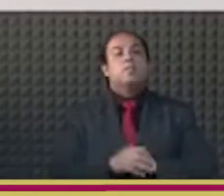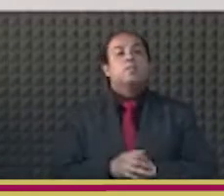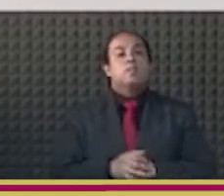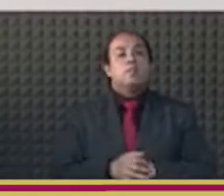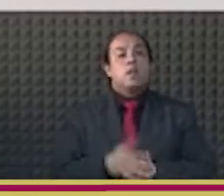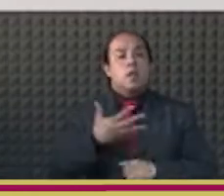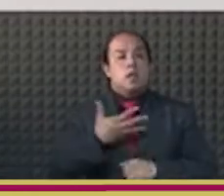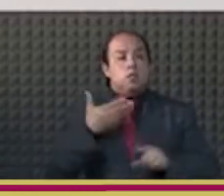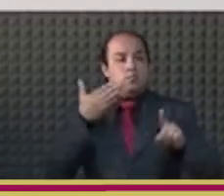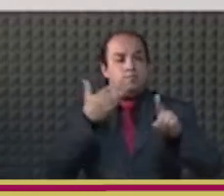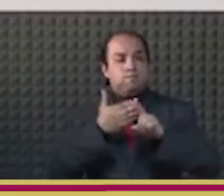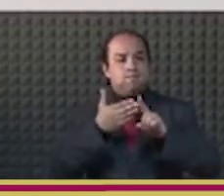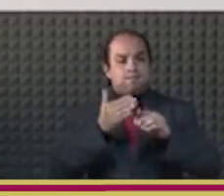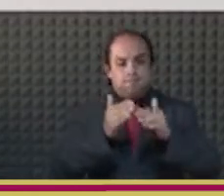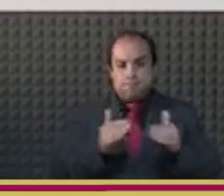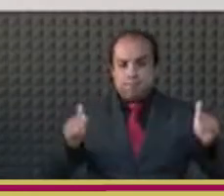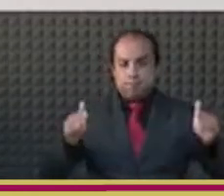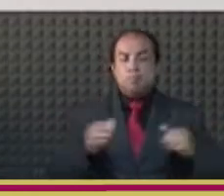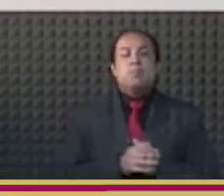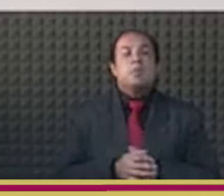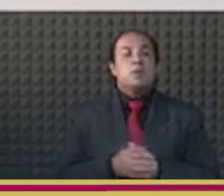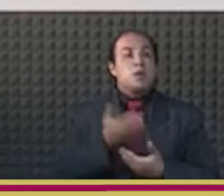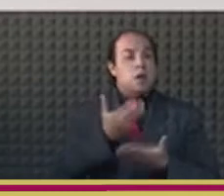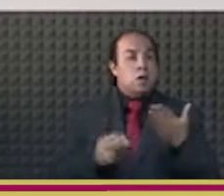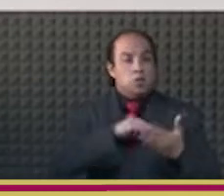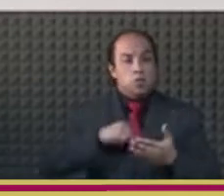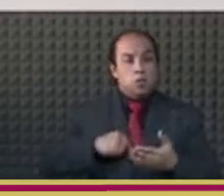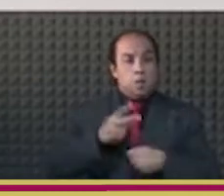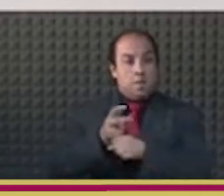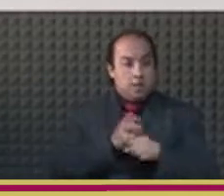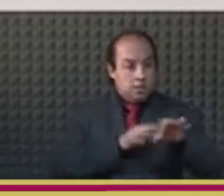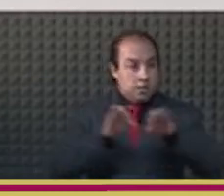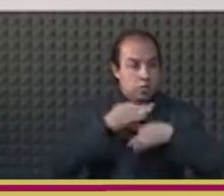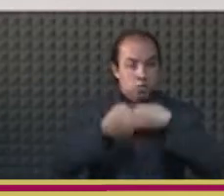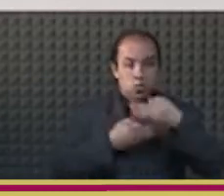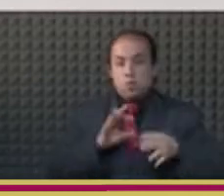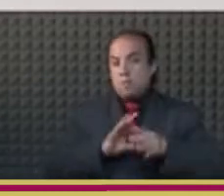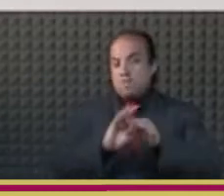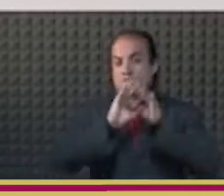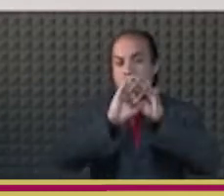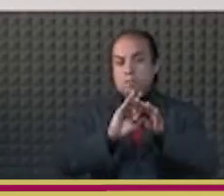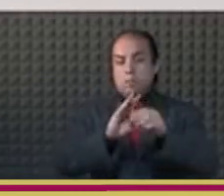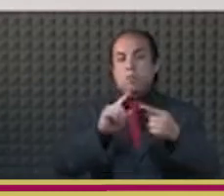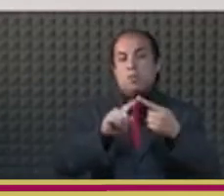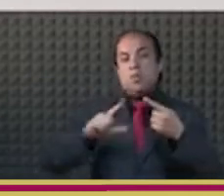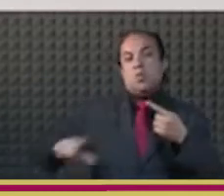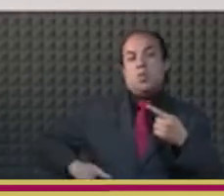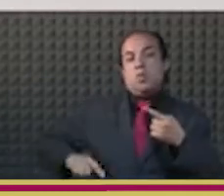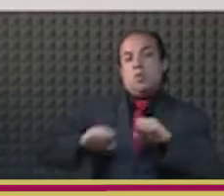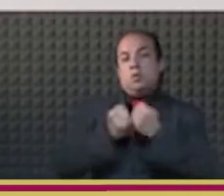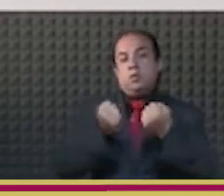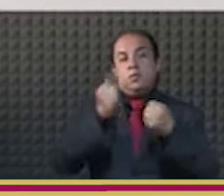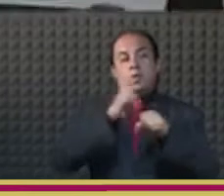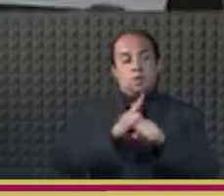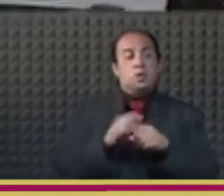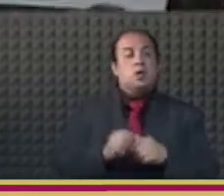delante y ahora una vez más estamos llamados a trabajar todos unidos, gobierno y sociedad,